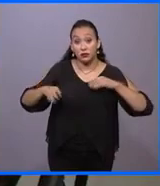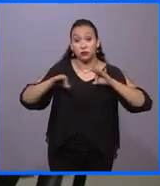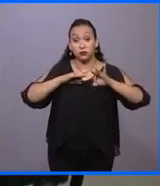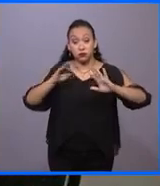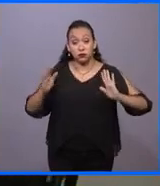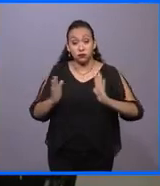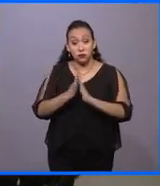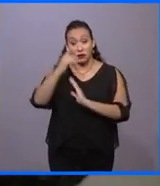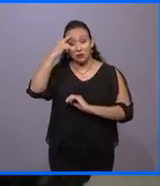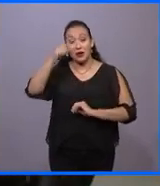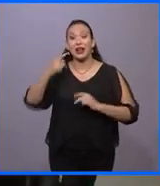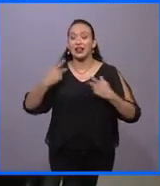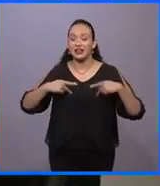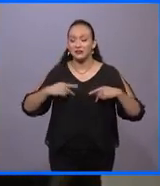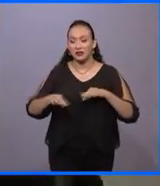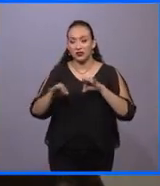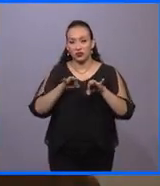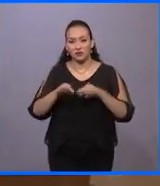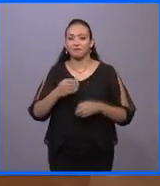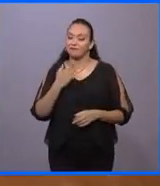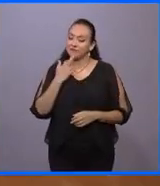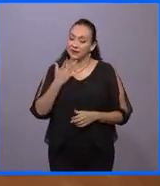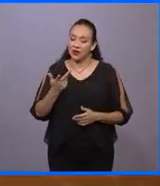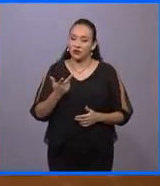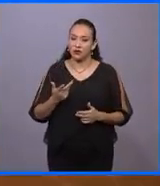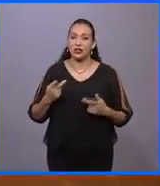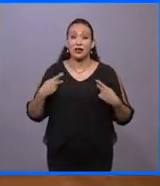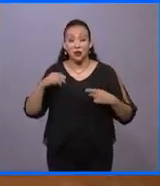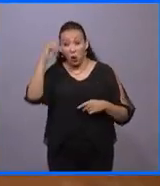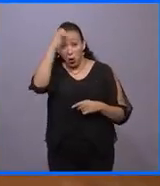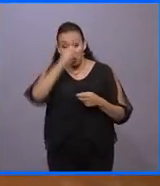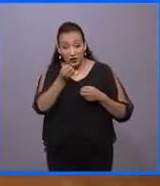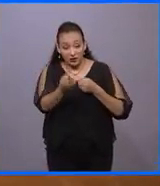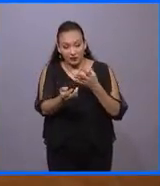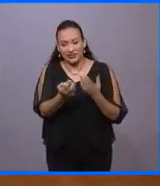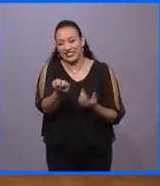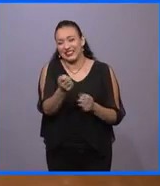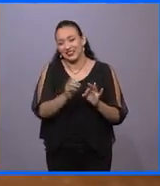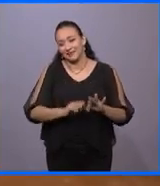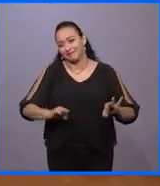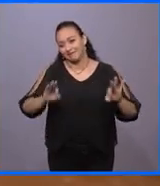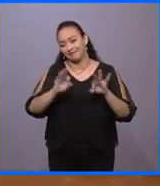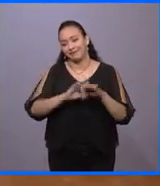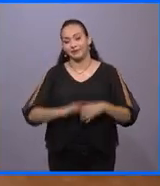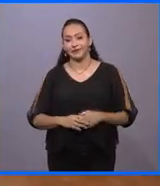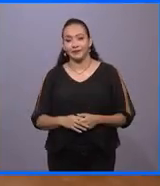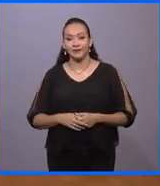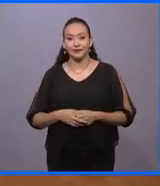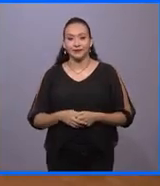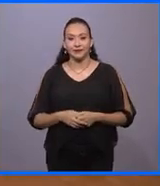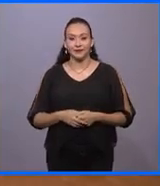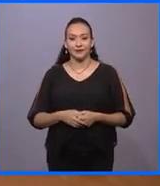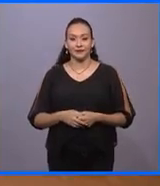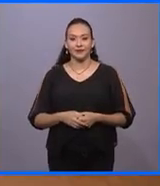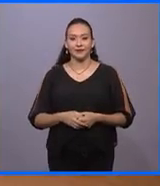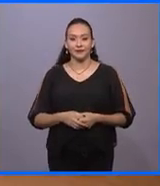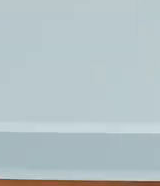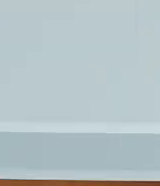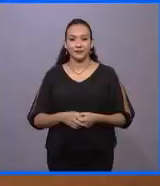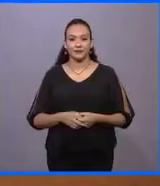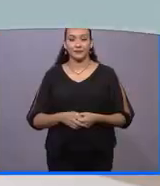de la sociedad es indispensable. Para el canal del Poder Judicial de la Federación, Laura Murillo.